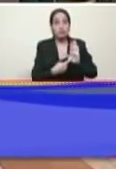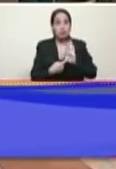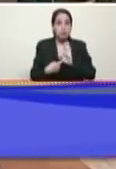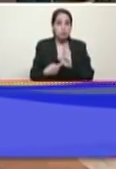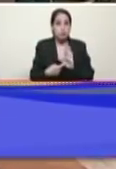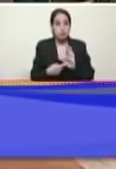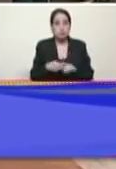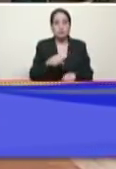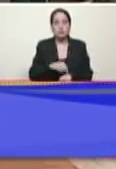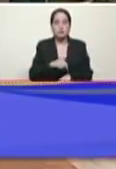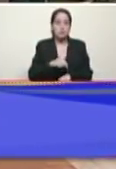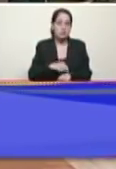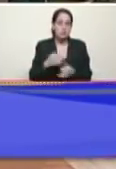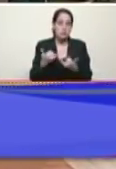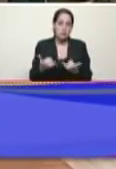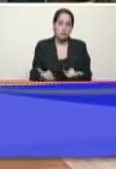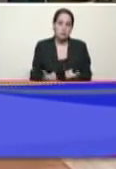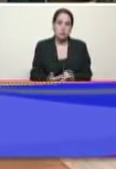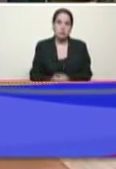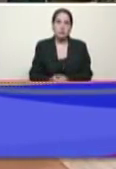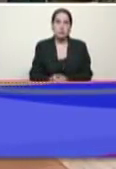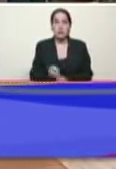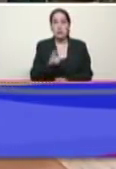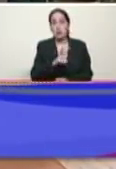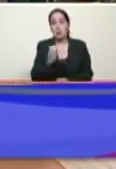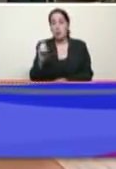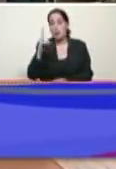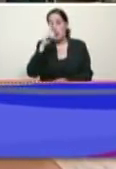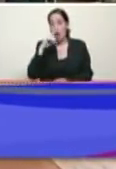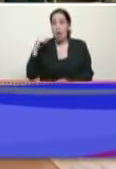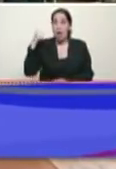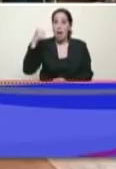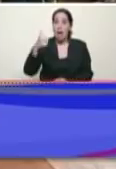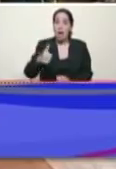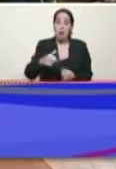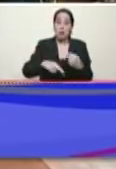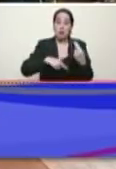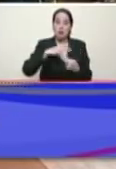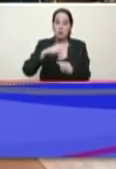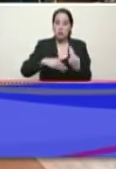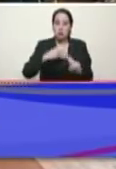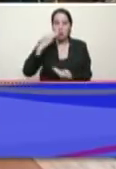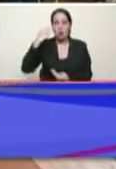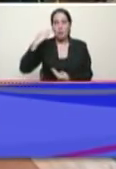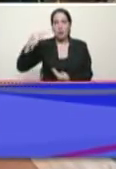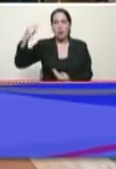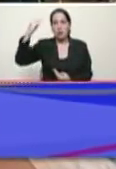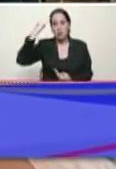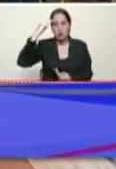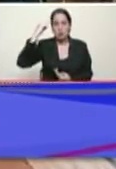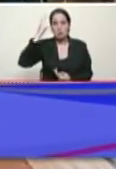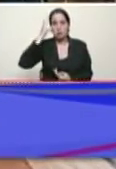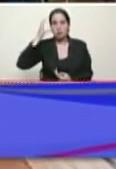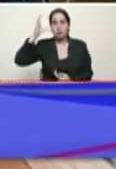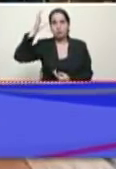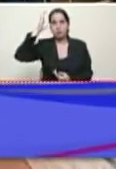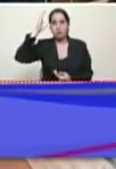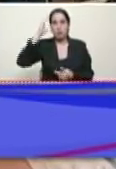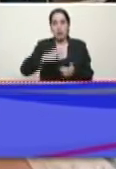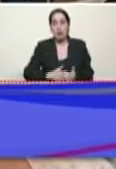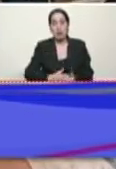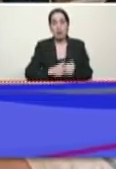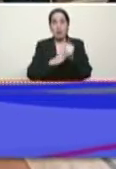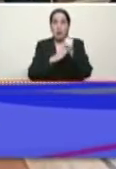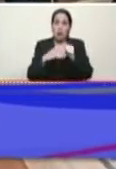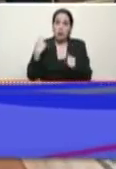Es el momento. 20 años de revolución con la madurez, la capacidad, el liderazgo que hoy tiene